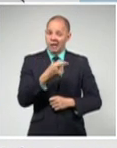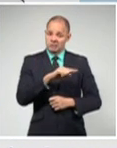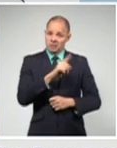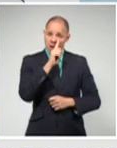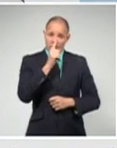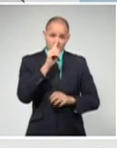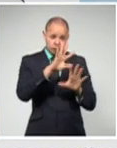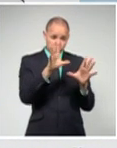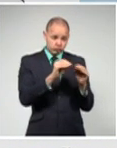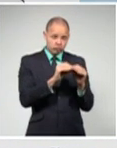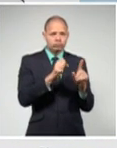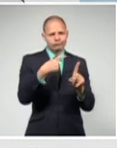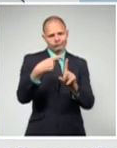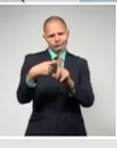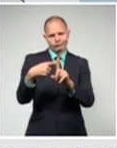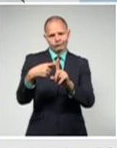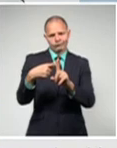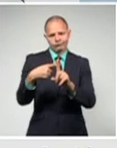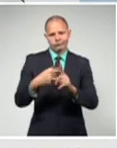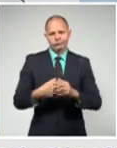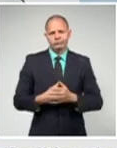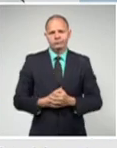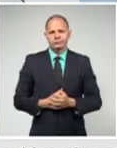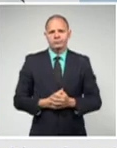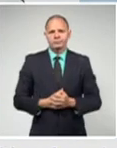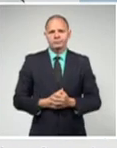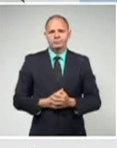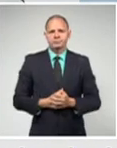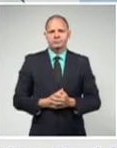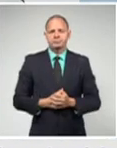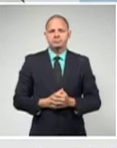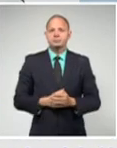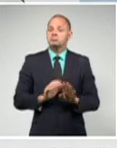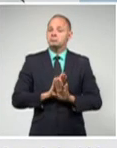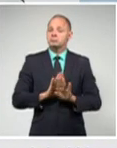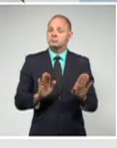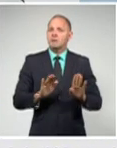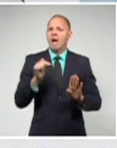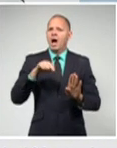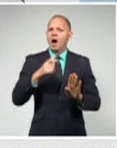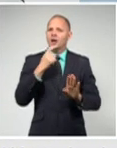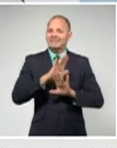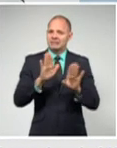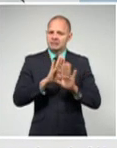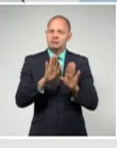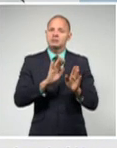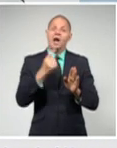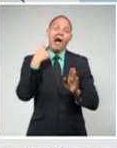fueran positivas a la COVID. De esta forma, Cuba ya acumula